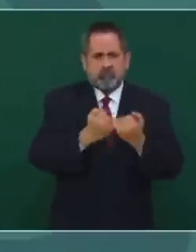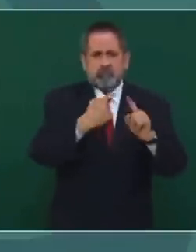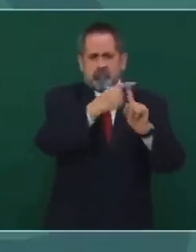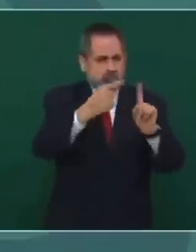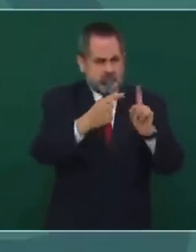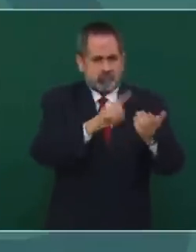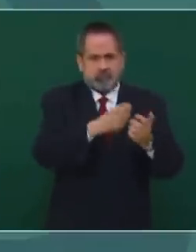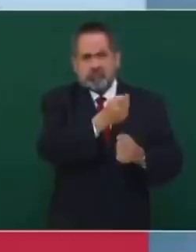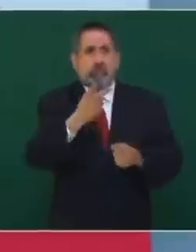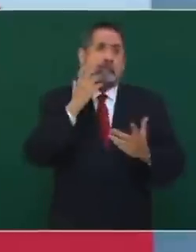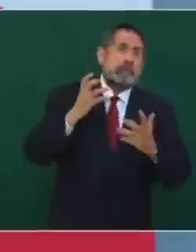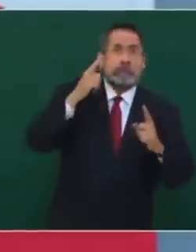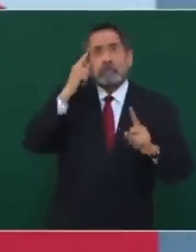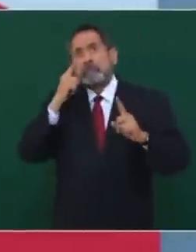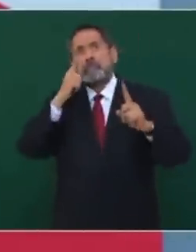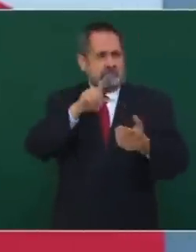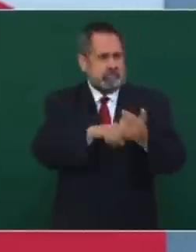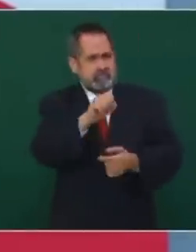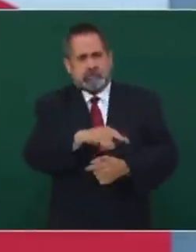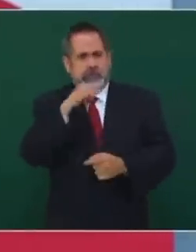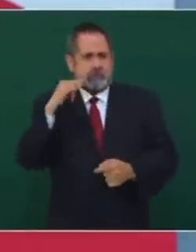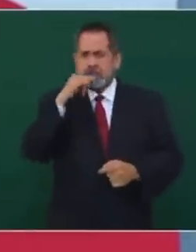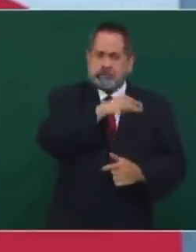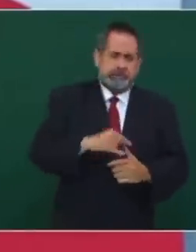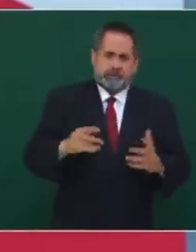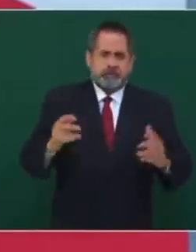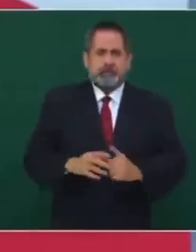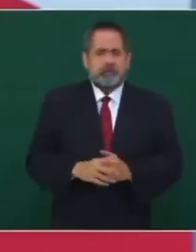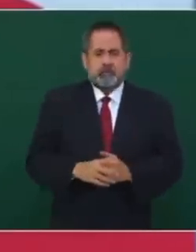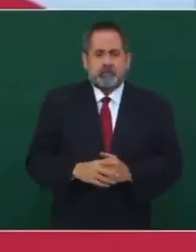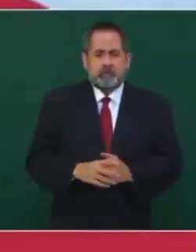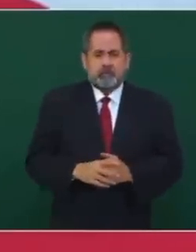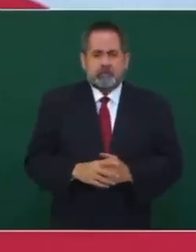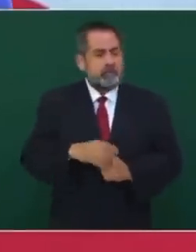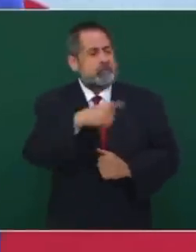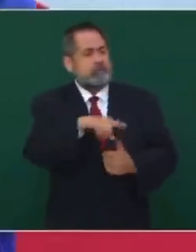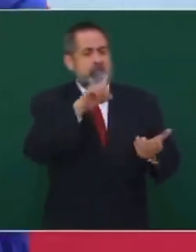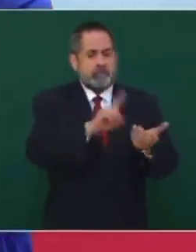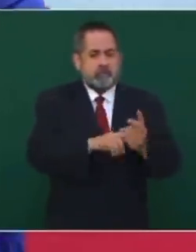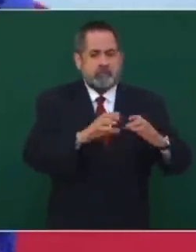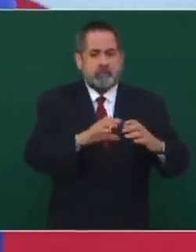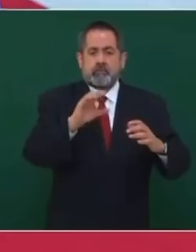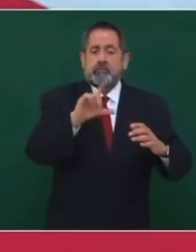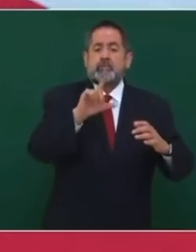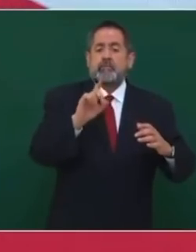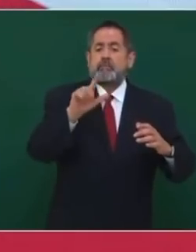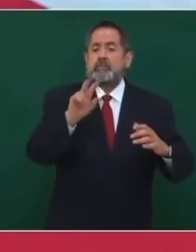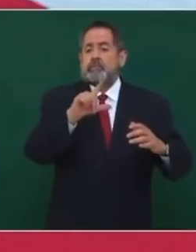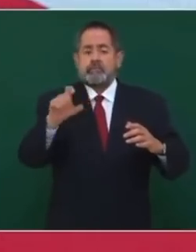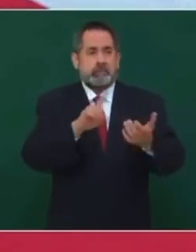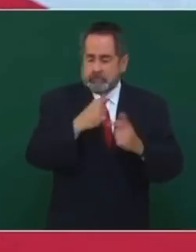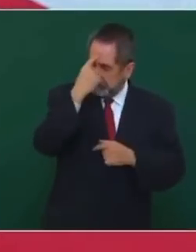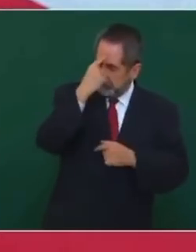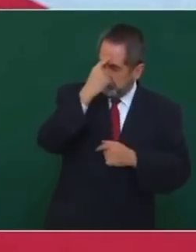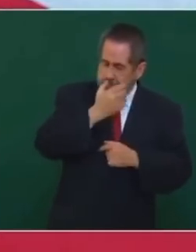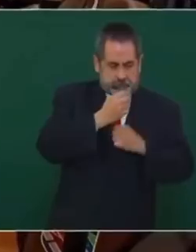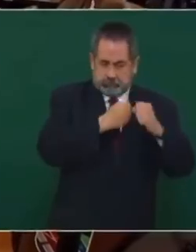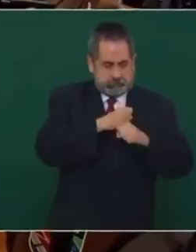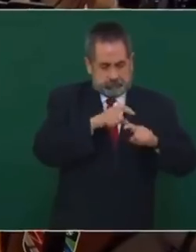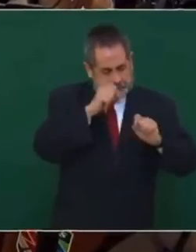sectores de clase media, aspiracionistas. Hay más pensamiento conservador en la Colonia del Valle que en Las Lomas.